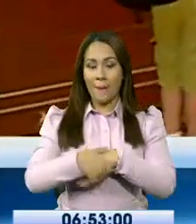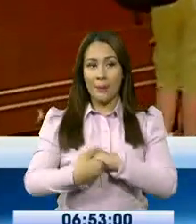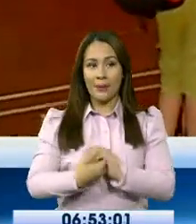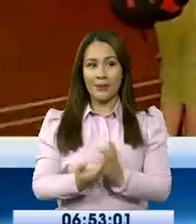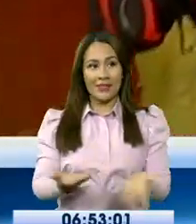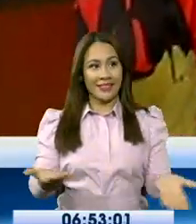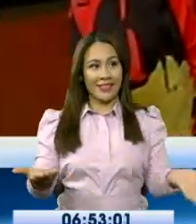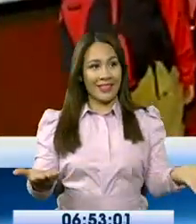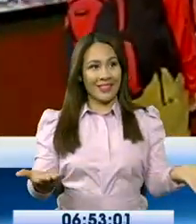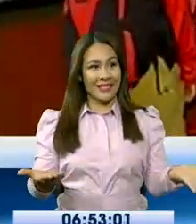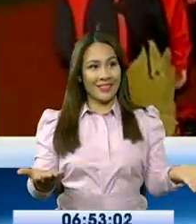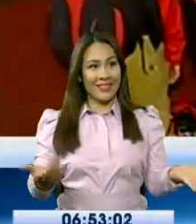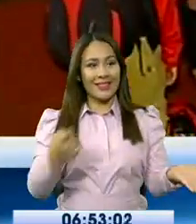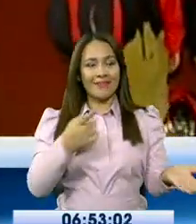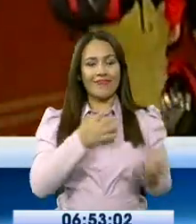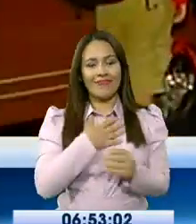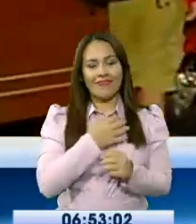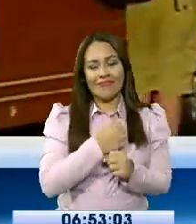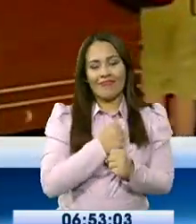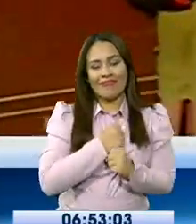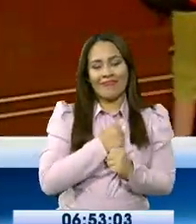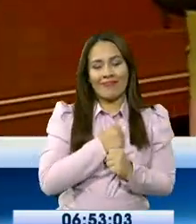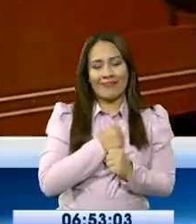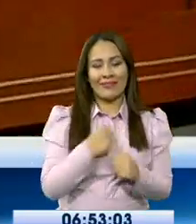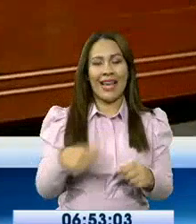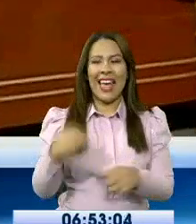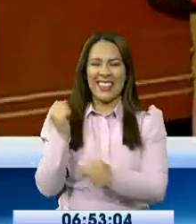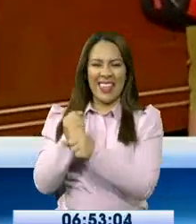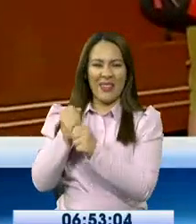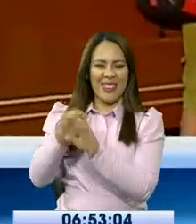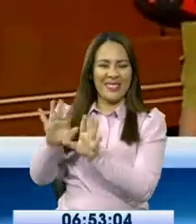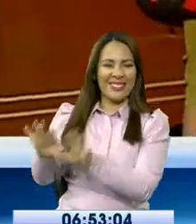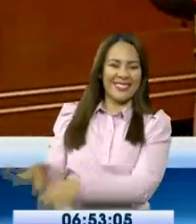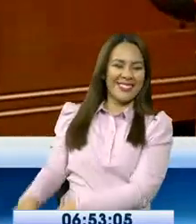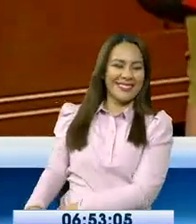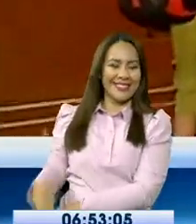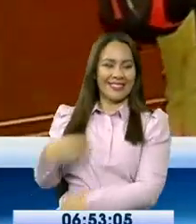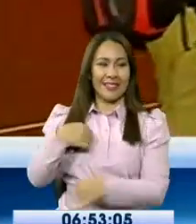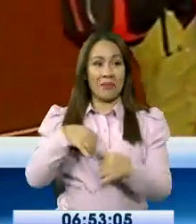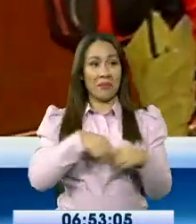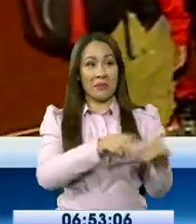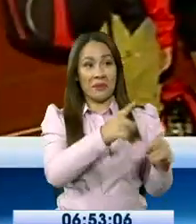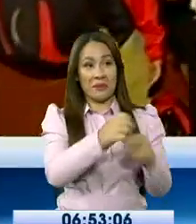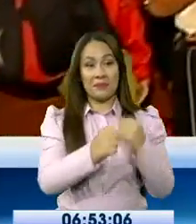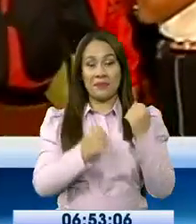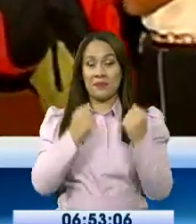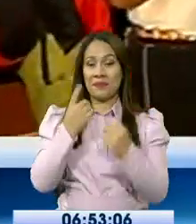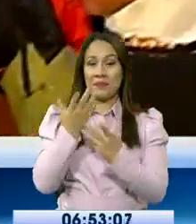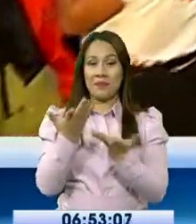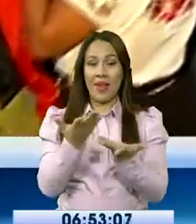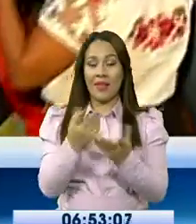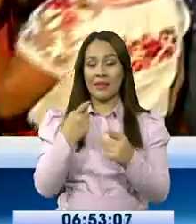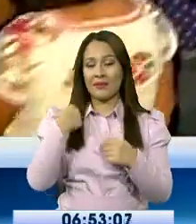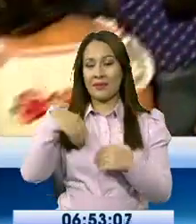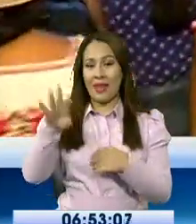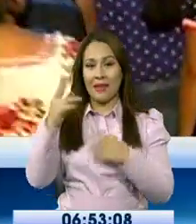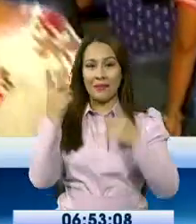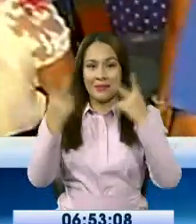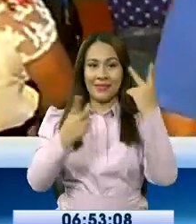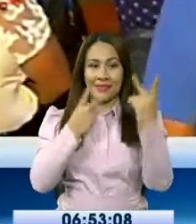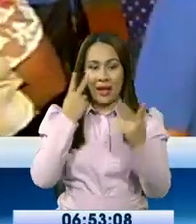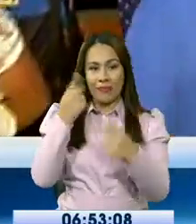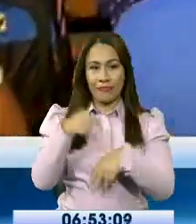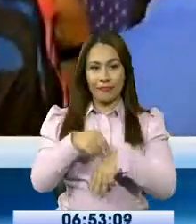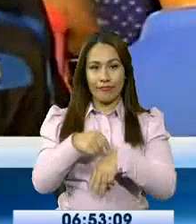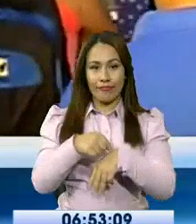ese desapego de las labores cotidianas. Para ser exactos, desde la